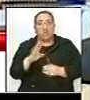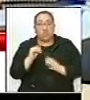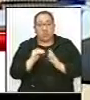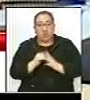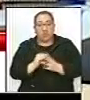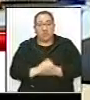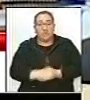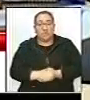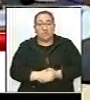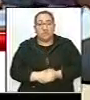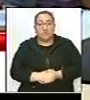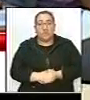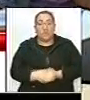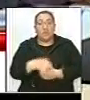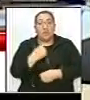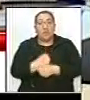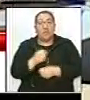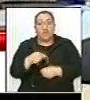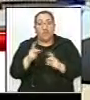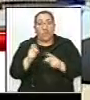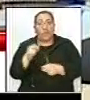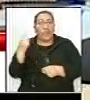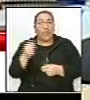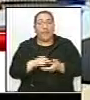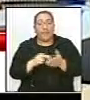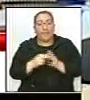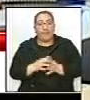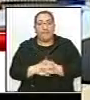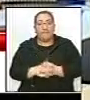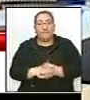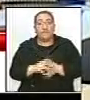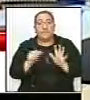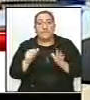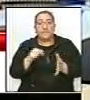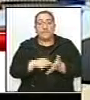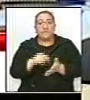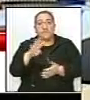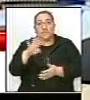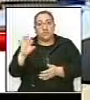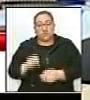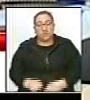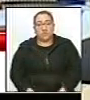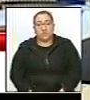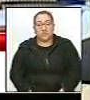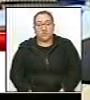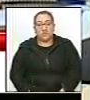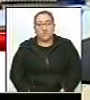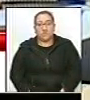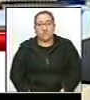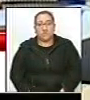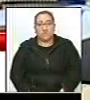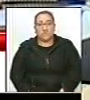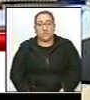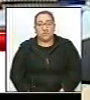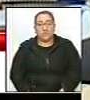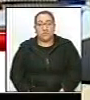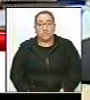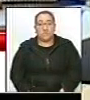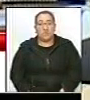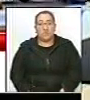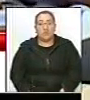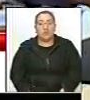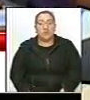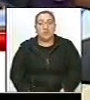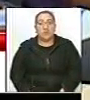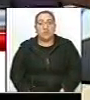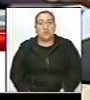millones, la ejecución a estas alturas sea solamente de 6.4%. ¿No? Y para redundar en las cifras,